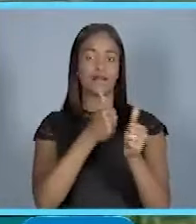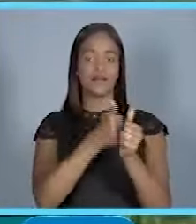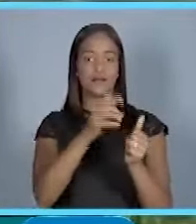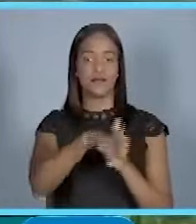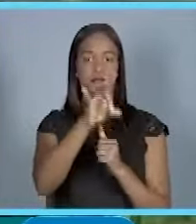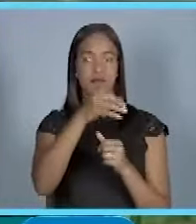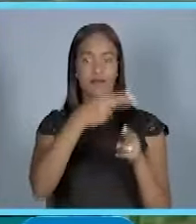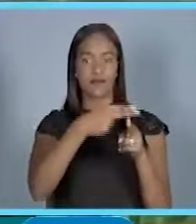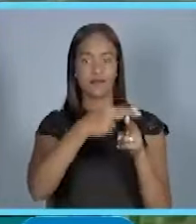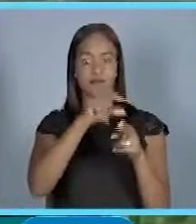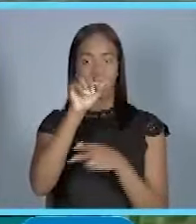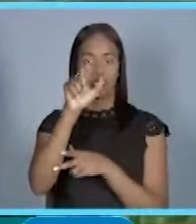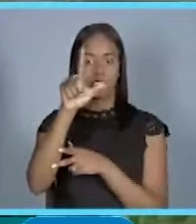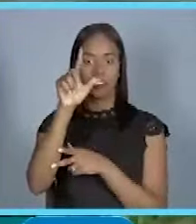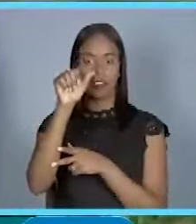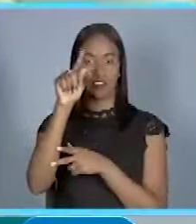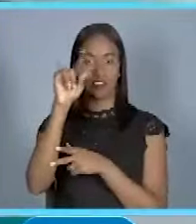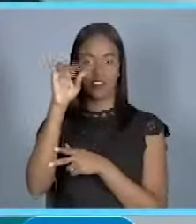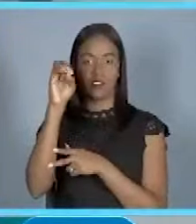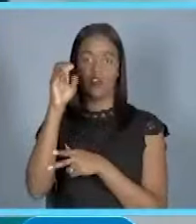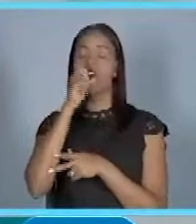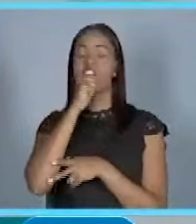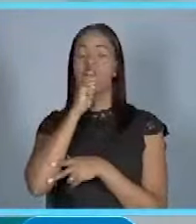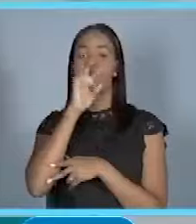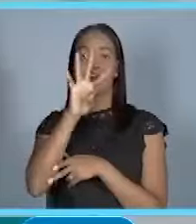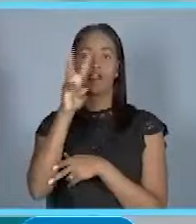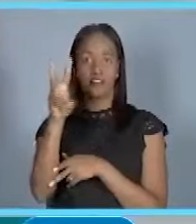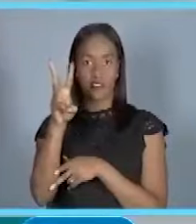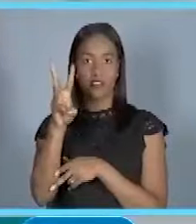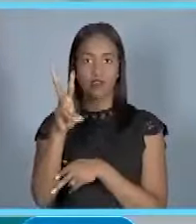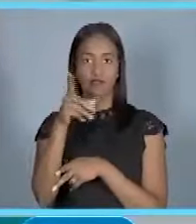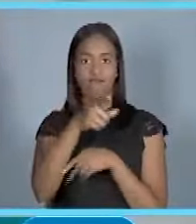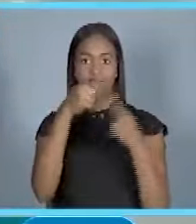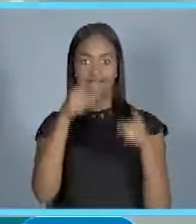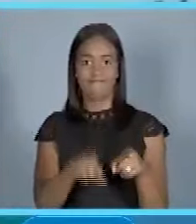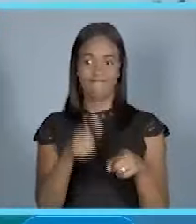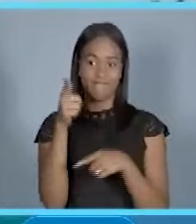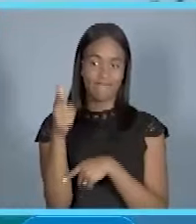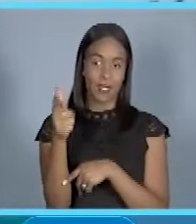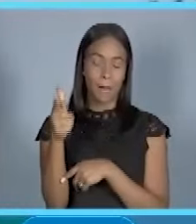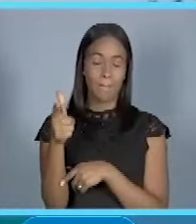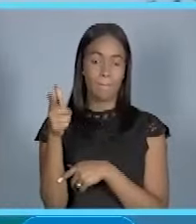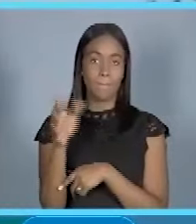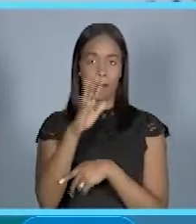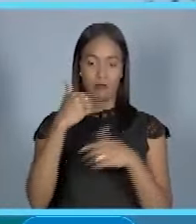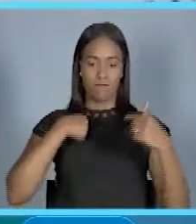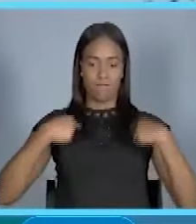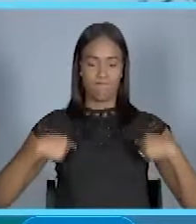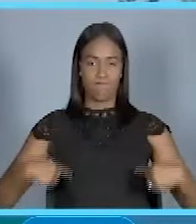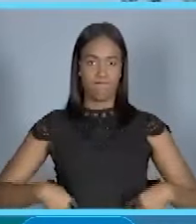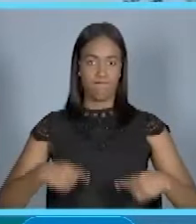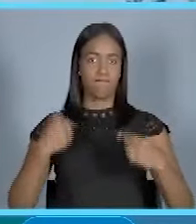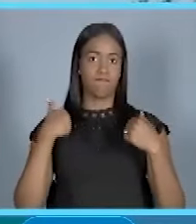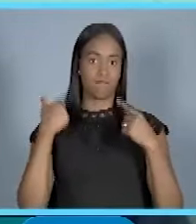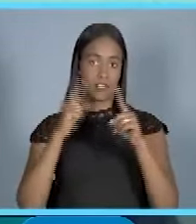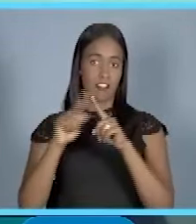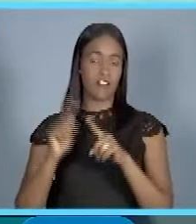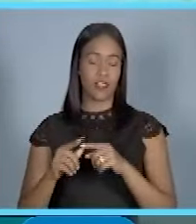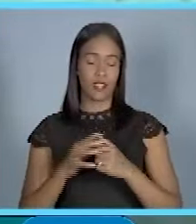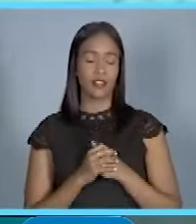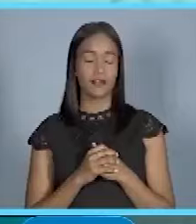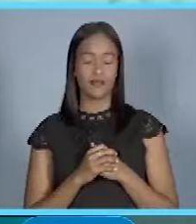como Daniel Antonio Hernández Peña, de 46 años de edad, y presenta heridas de armas de fuego en distintas partes del cuerpo.